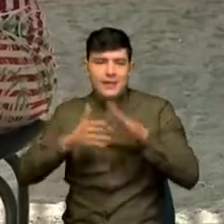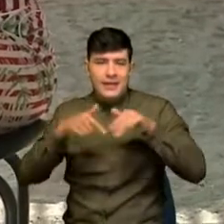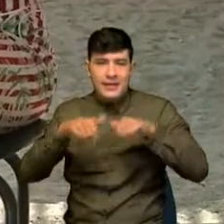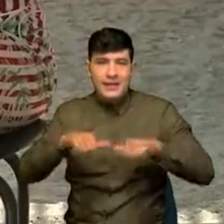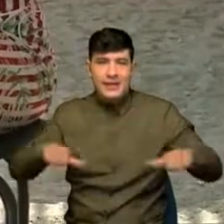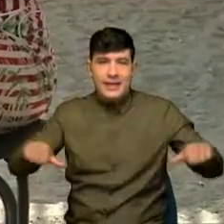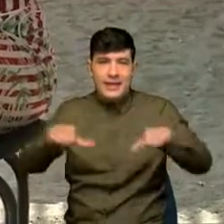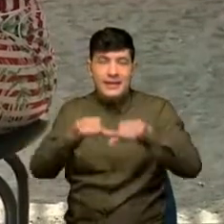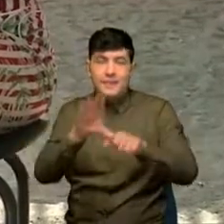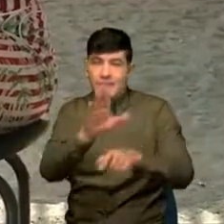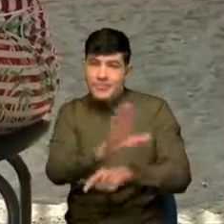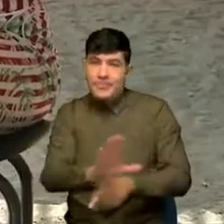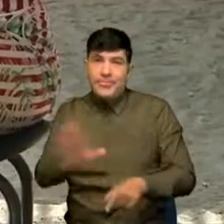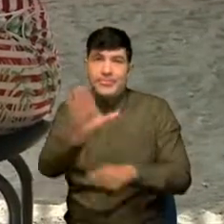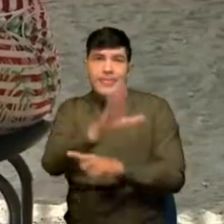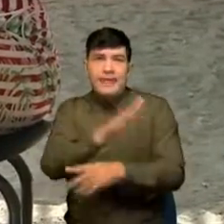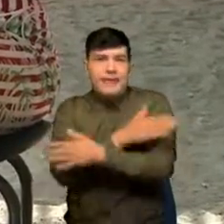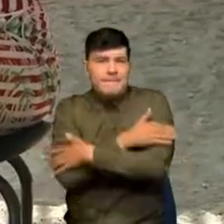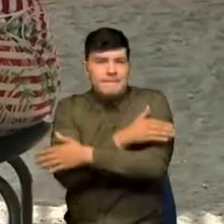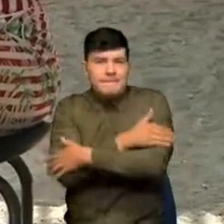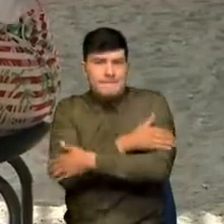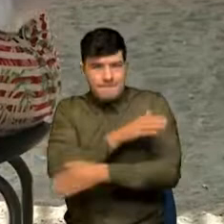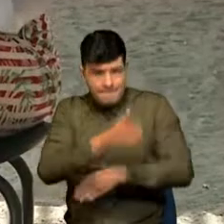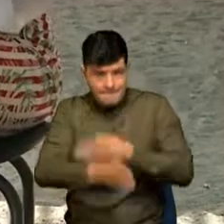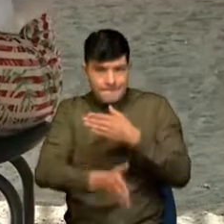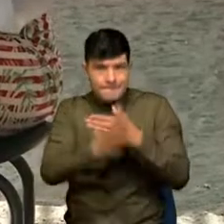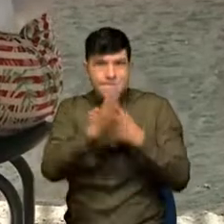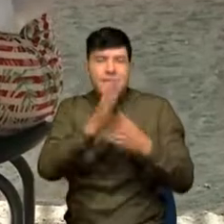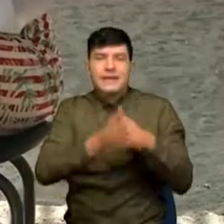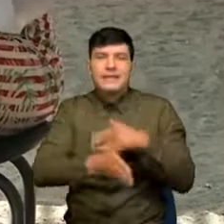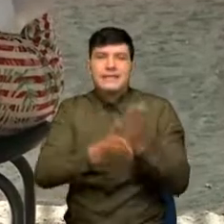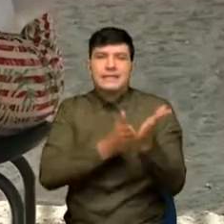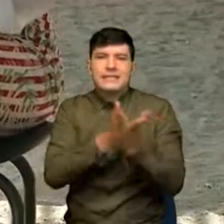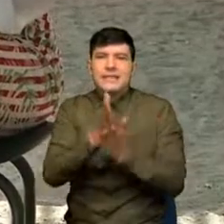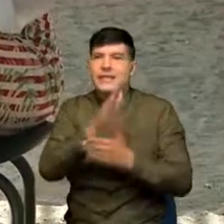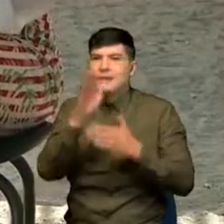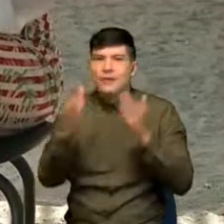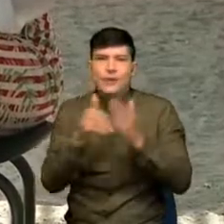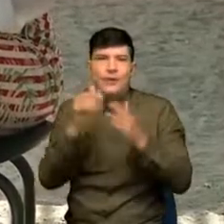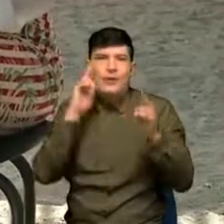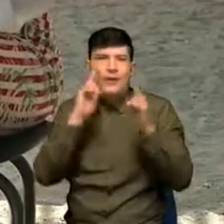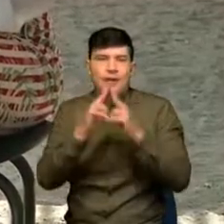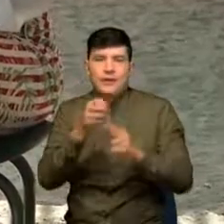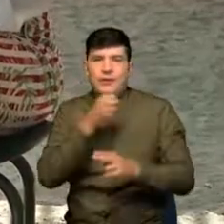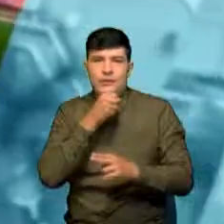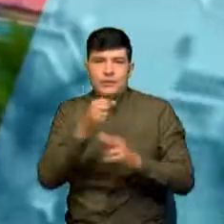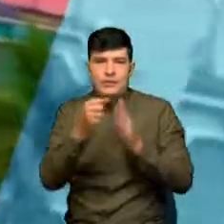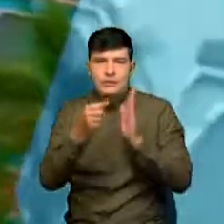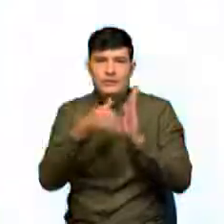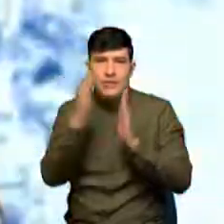Para ustedes un abrazo y los continuamos para que sigan con toda la programación y con Oriente Noticias.